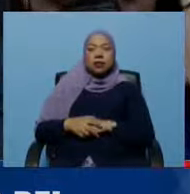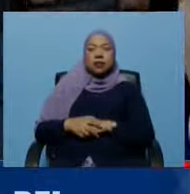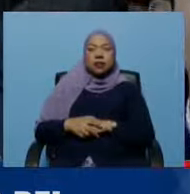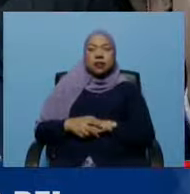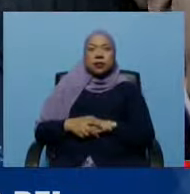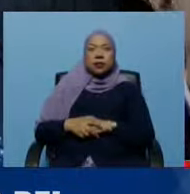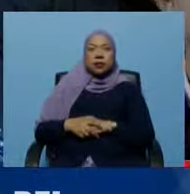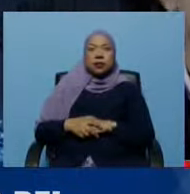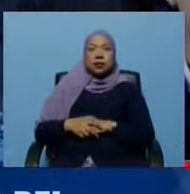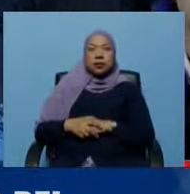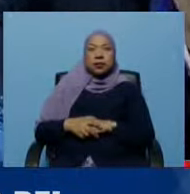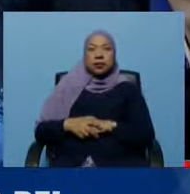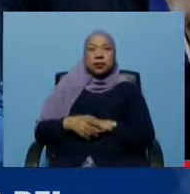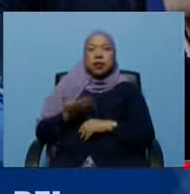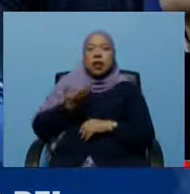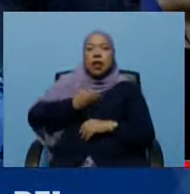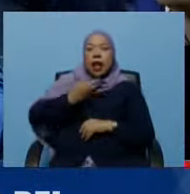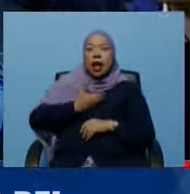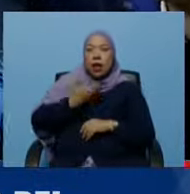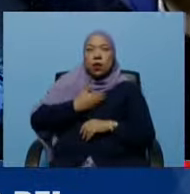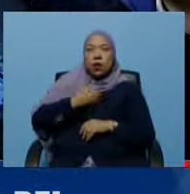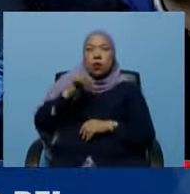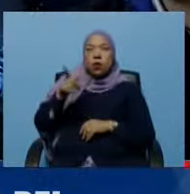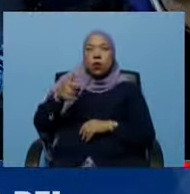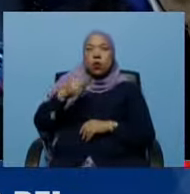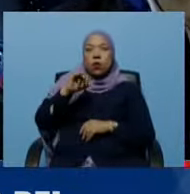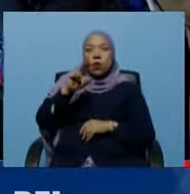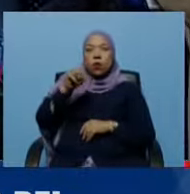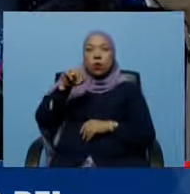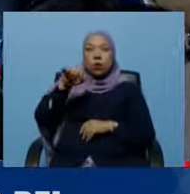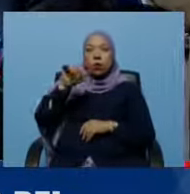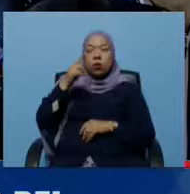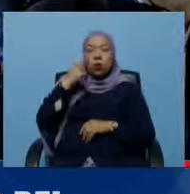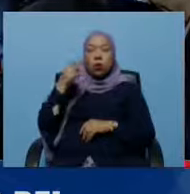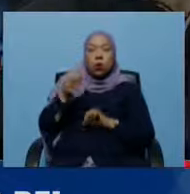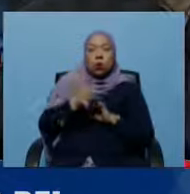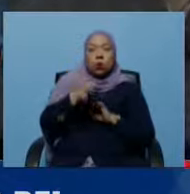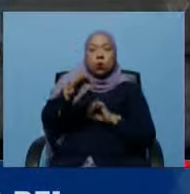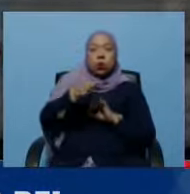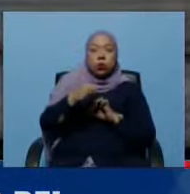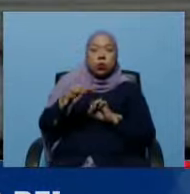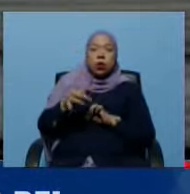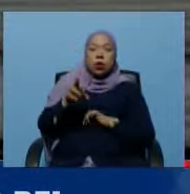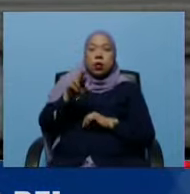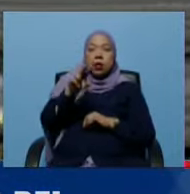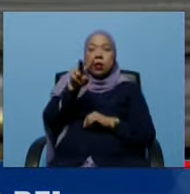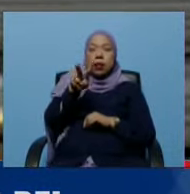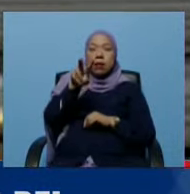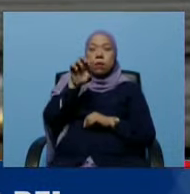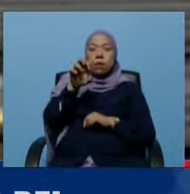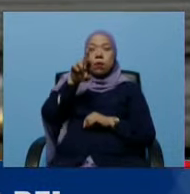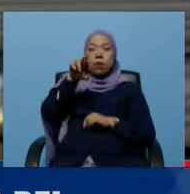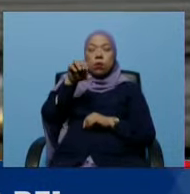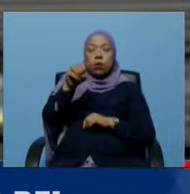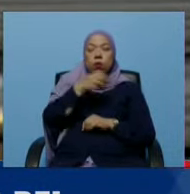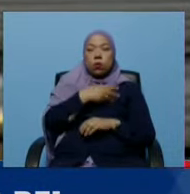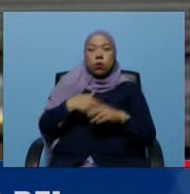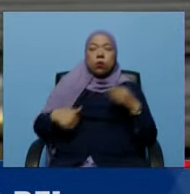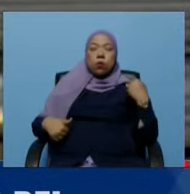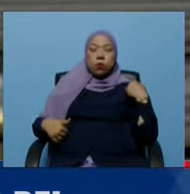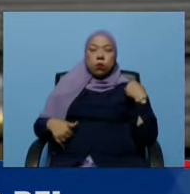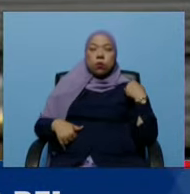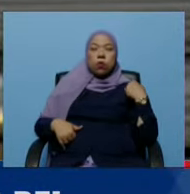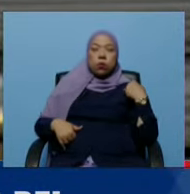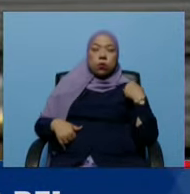Allá está el alcalde Juan Carlos Roja, también nos lo saludamos, del municipio Rivero. El presidente de